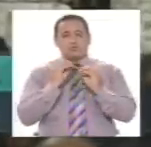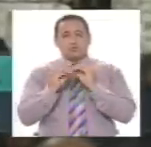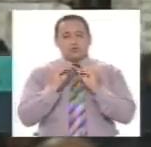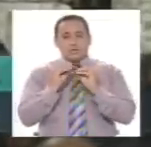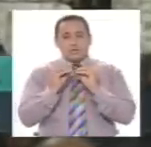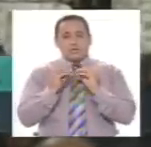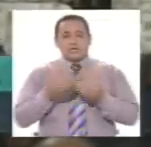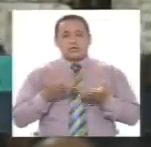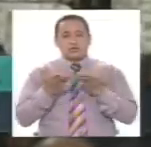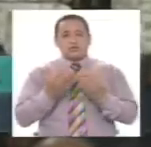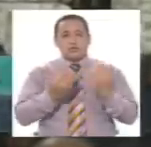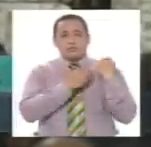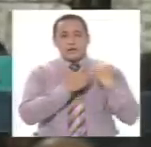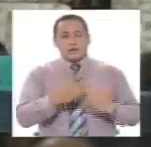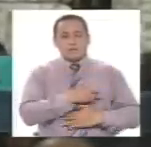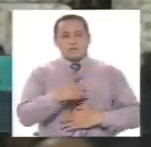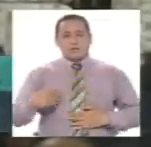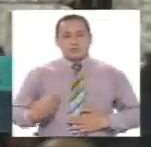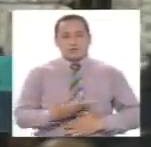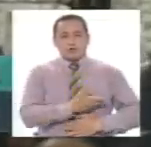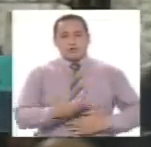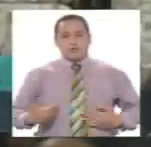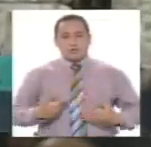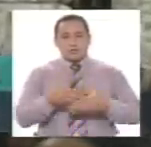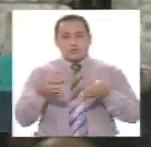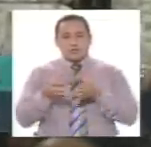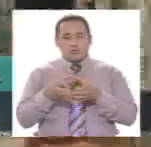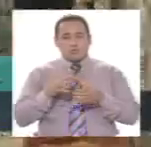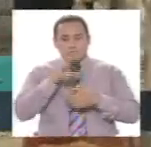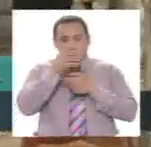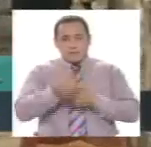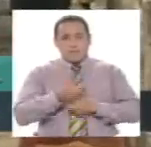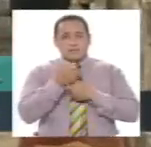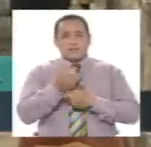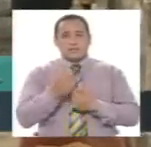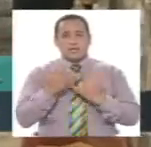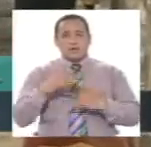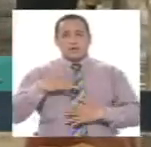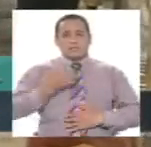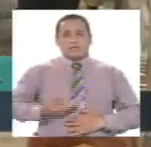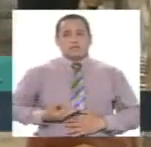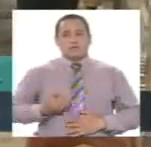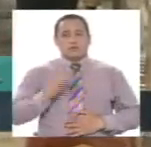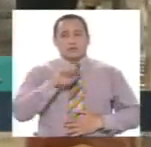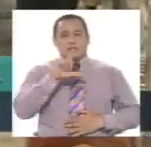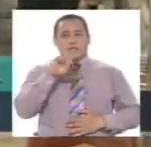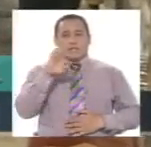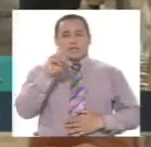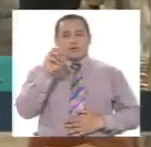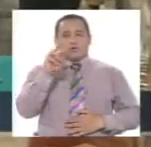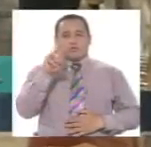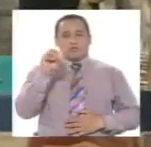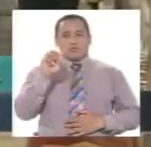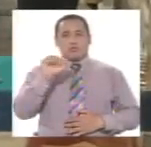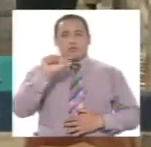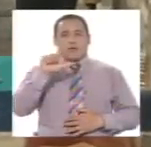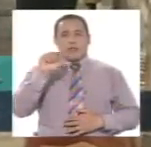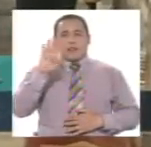resuelve nombrar ministro de Estado en el despacho de Energía y Minas al señor Eleodoro Mayorga